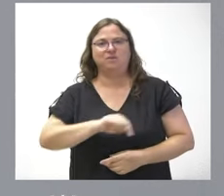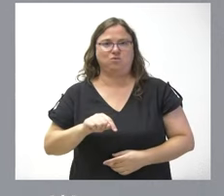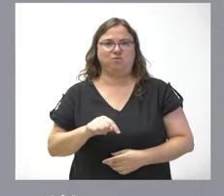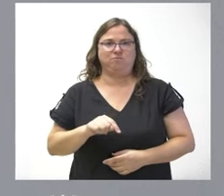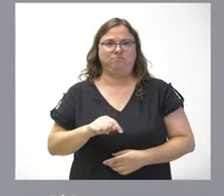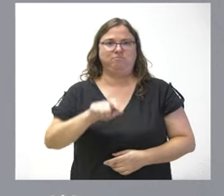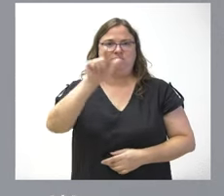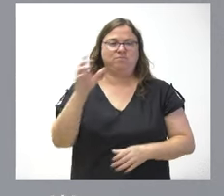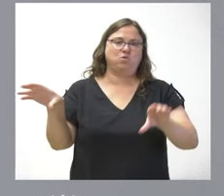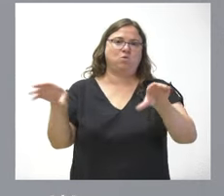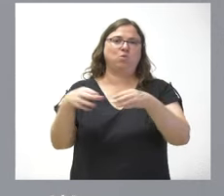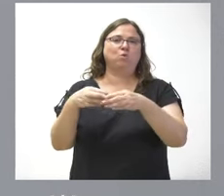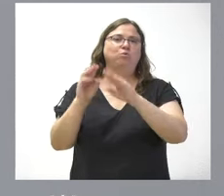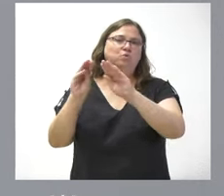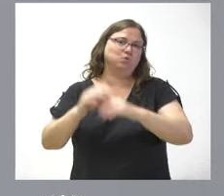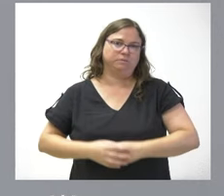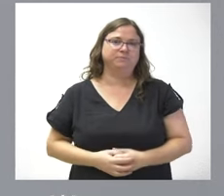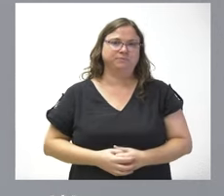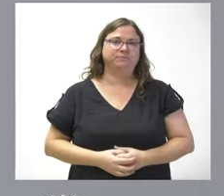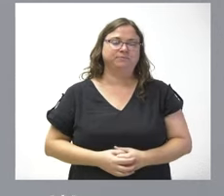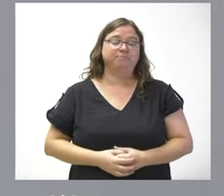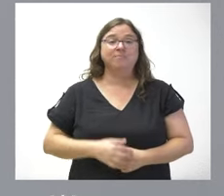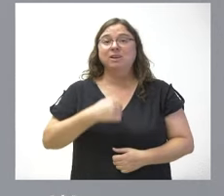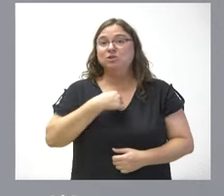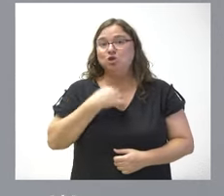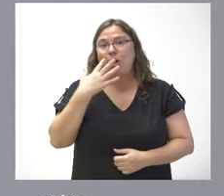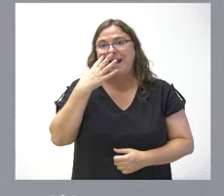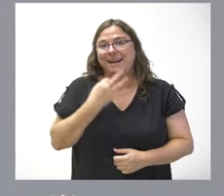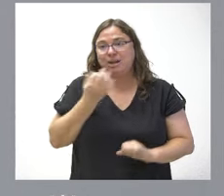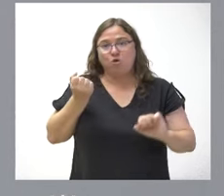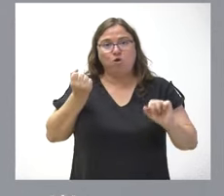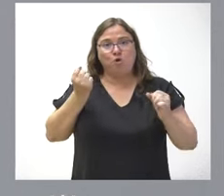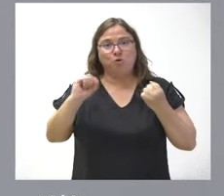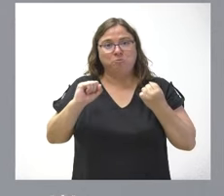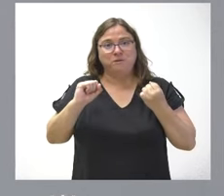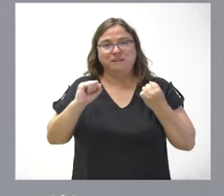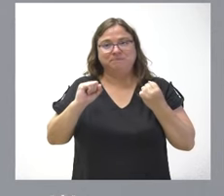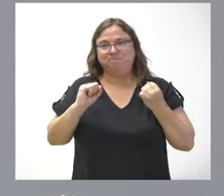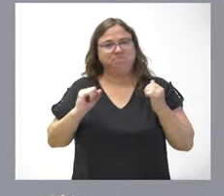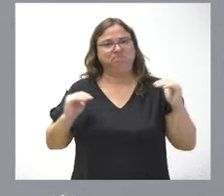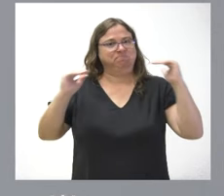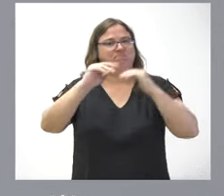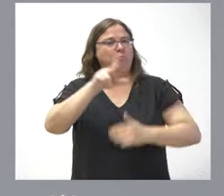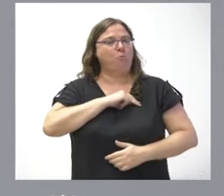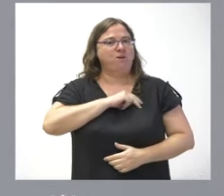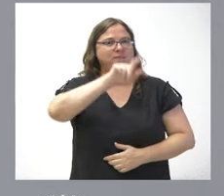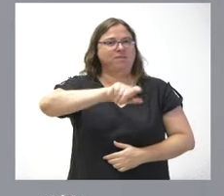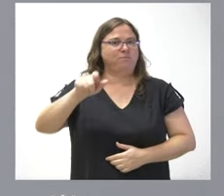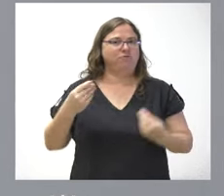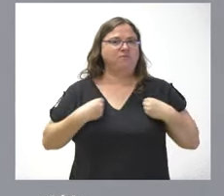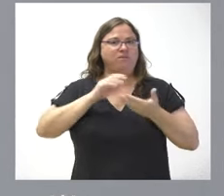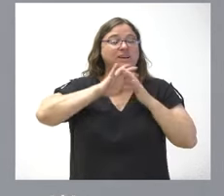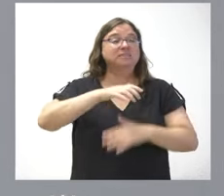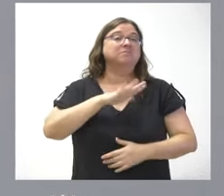miembros de su grupo parlamentario No creo que ese comportamiento esté a la altura de lo que merecen las personas de castillo de León y me